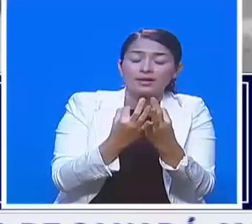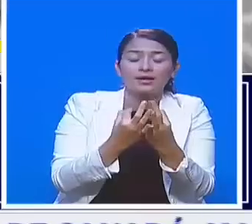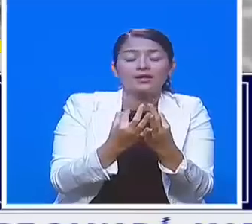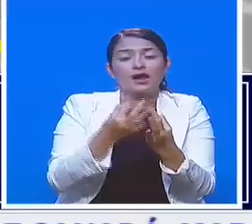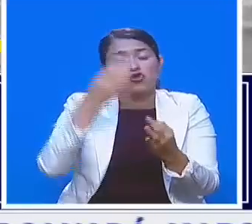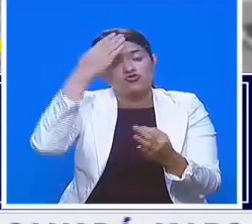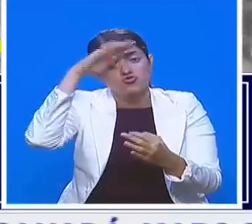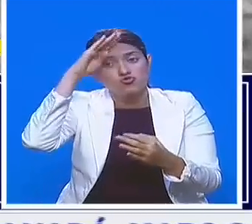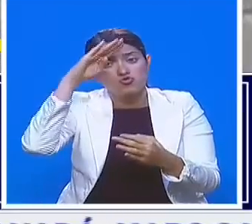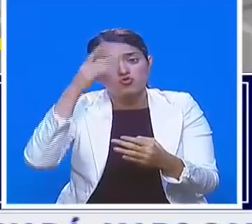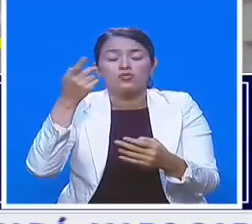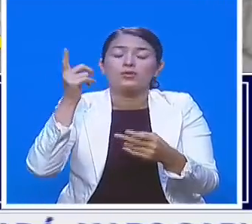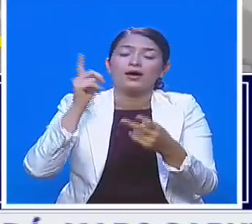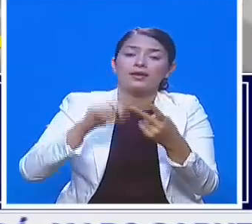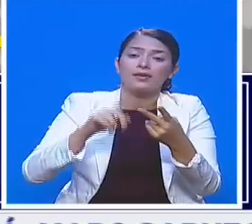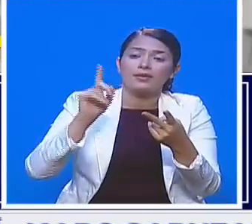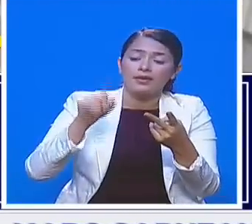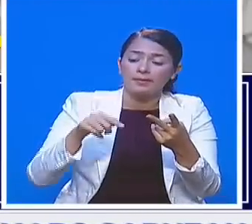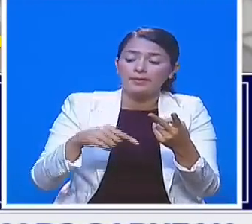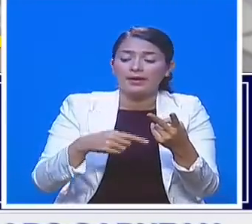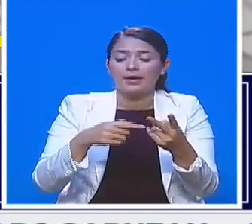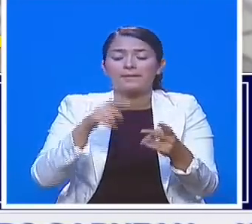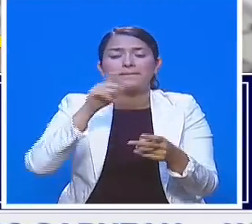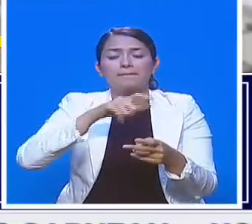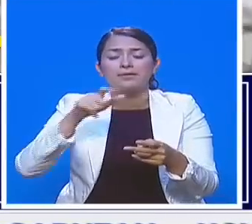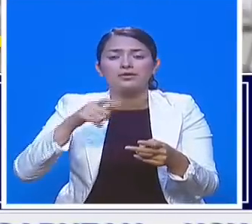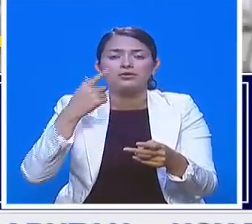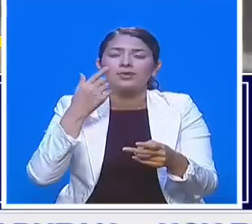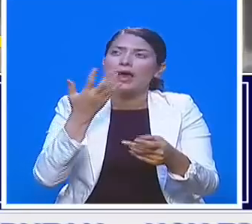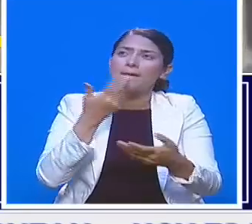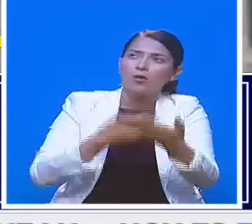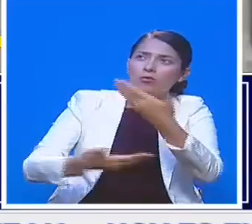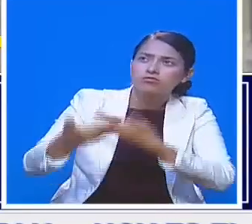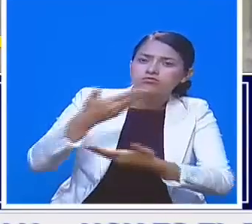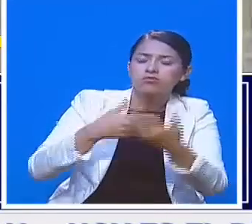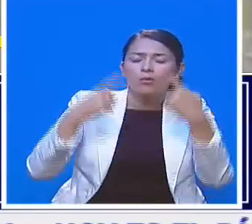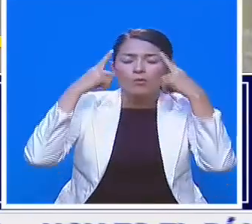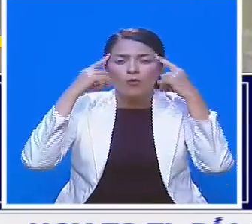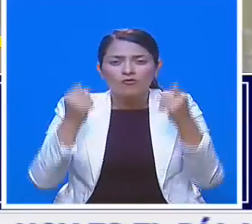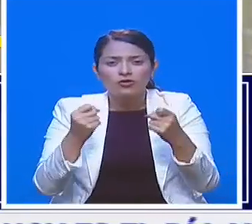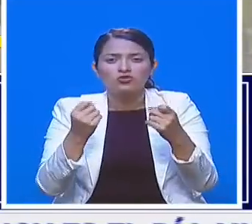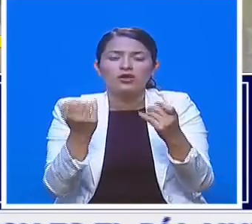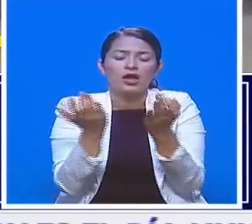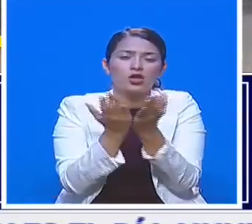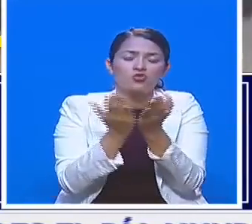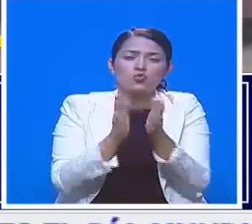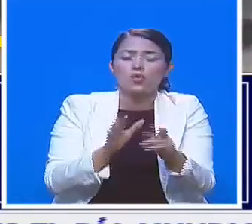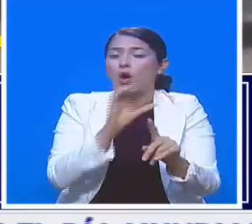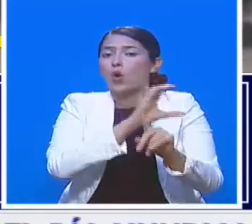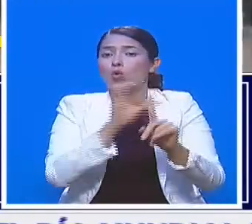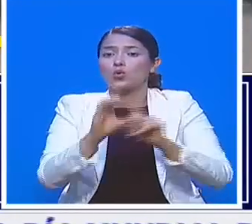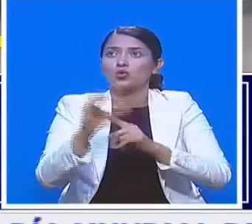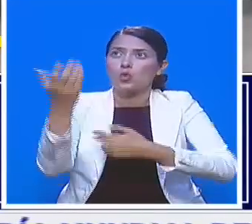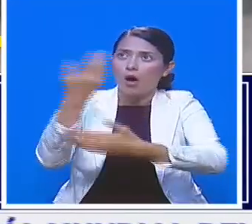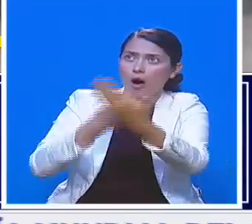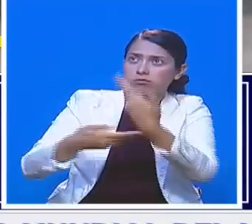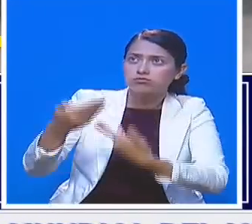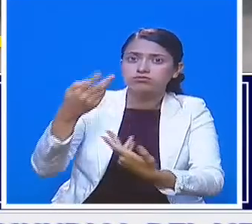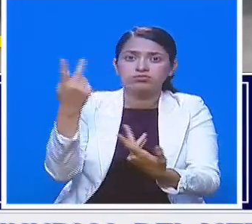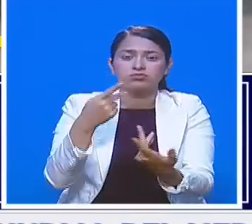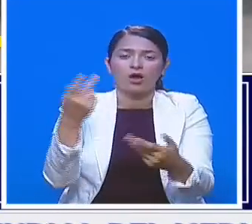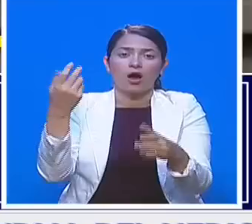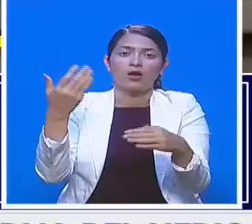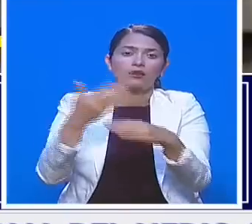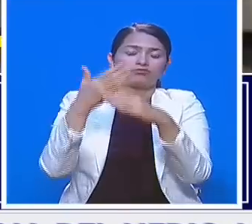que los daños también se extienden a los intercambios personales, profesionales, académicos y culturales entre ambos países. Por